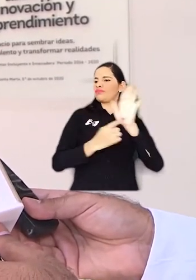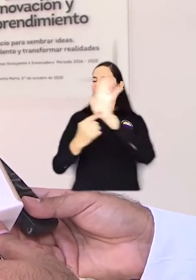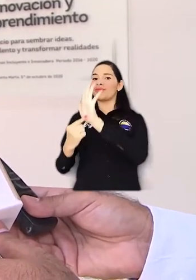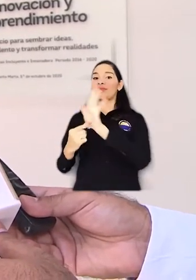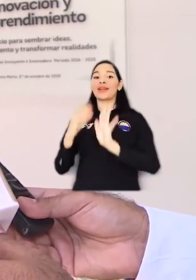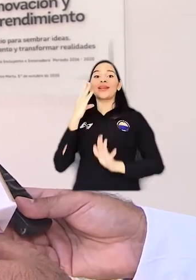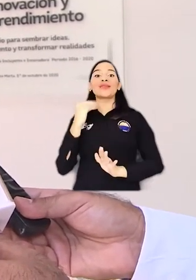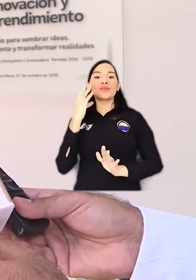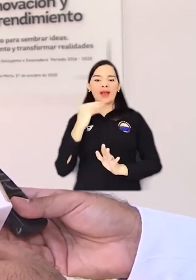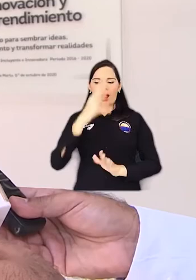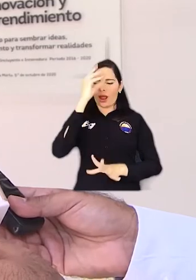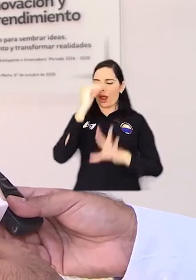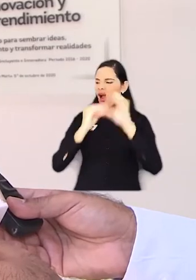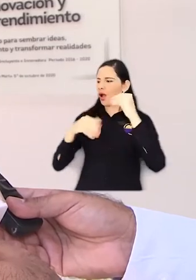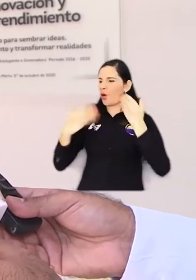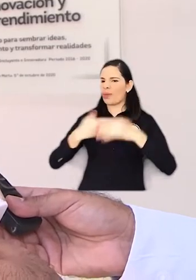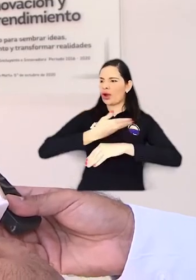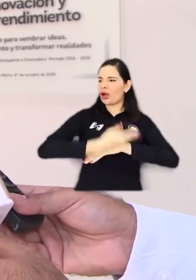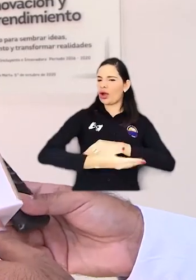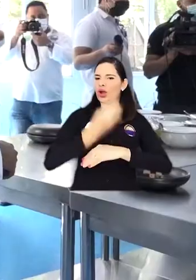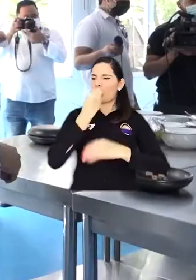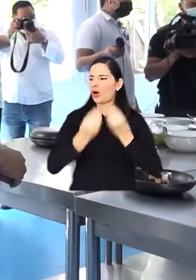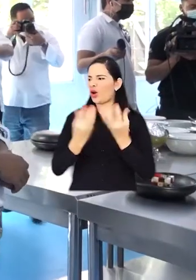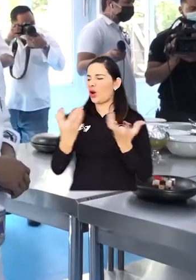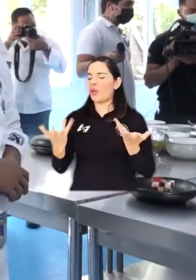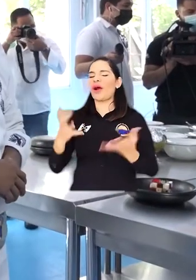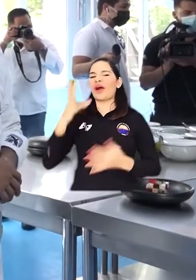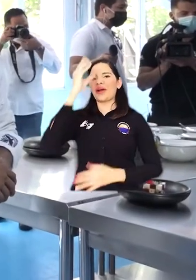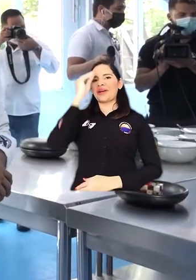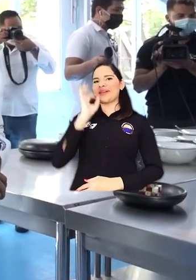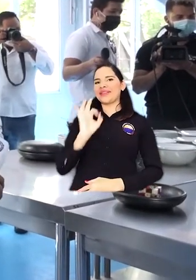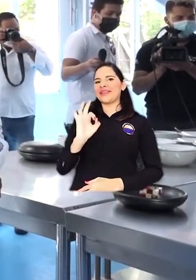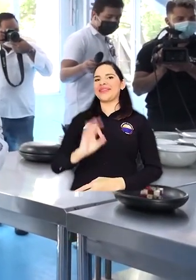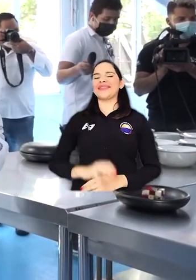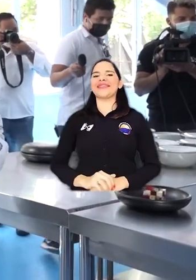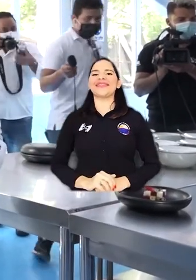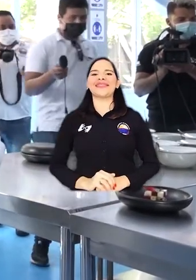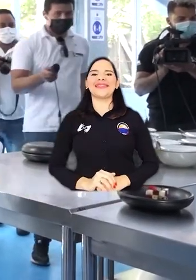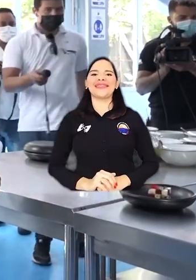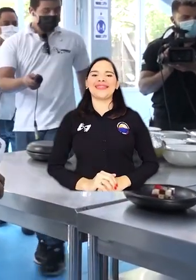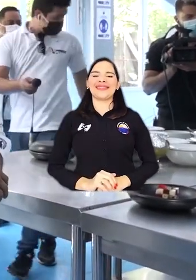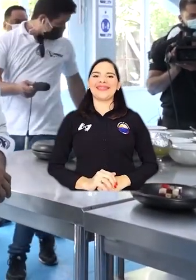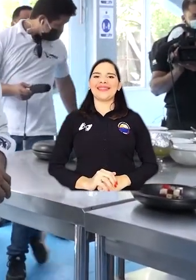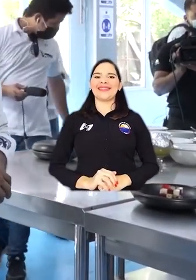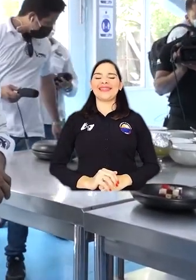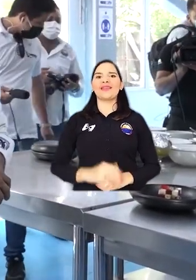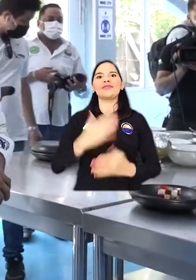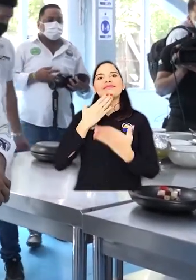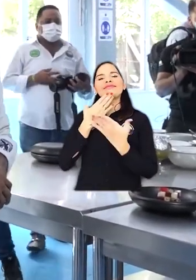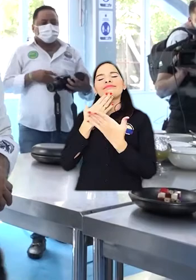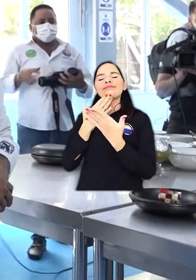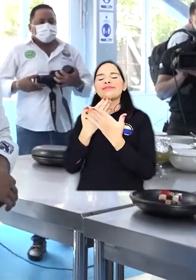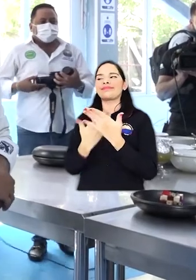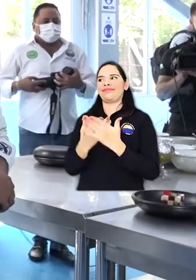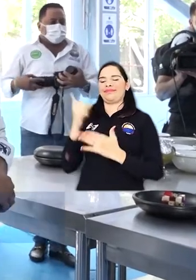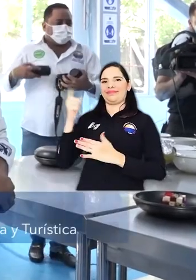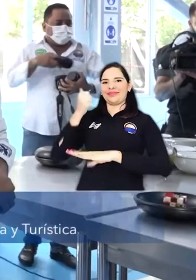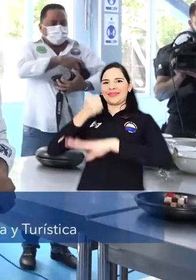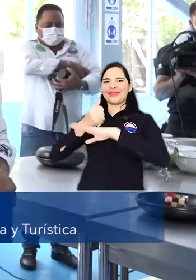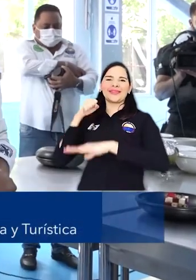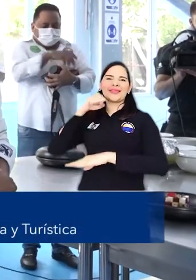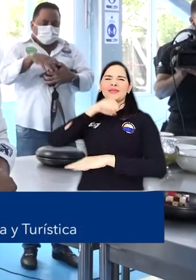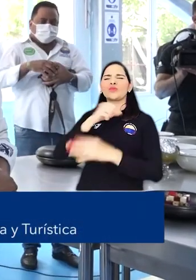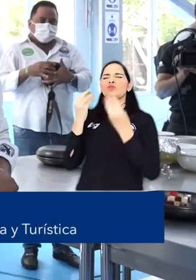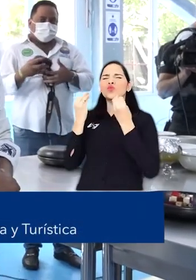experiencias que tanto anhelamos en nuestra industria gastronómica. Un profundo agradecimiento a nuestro querido rector, doctor Pablo